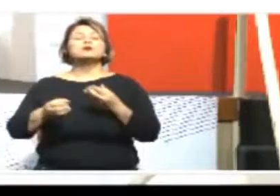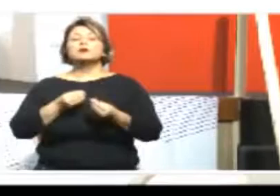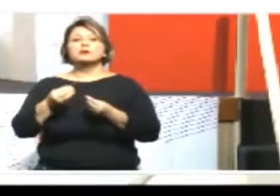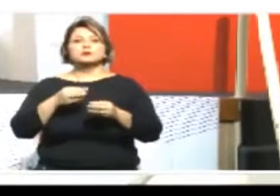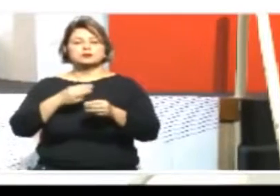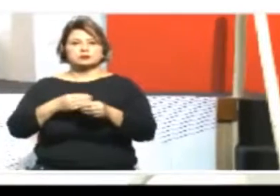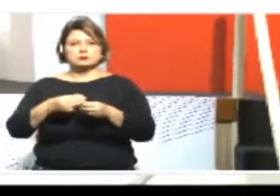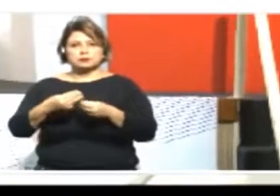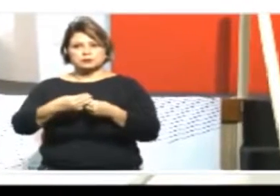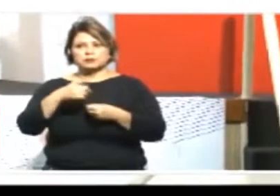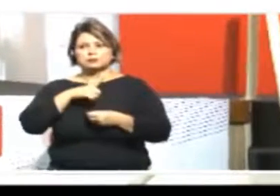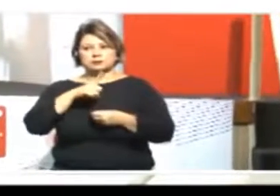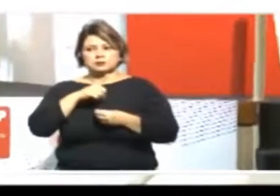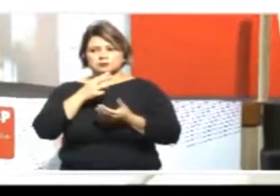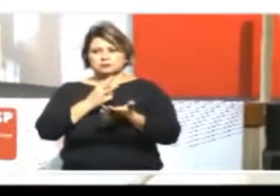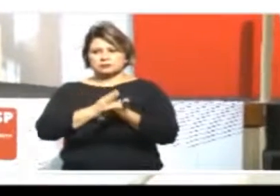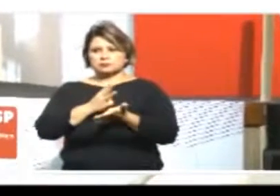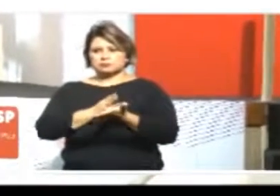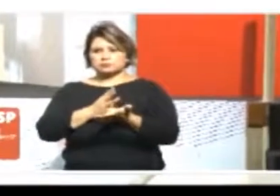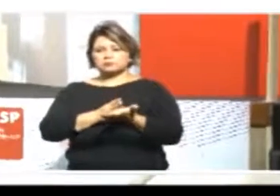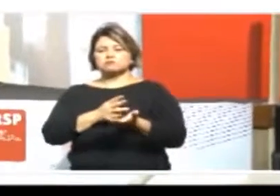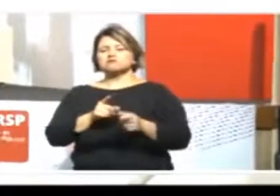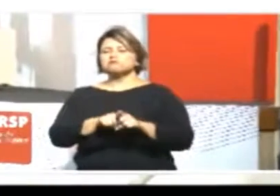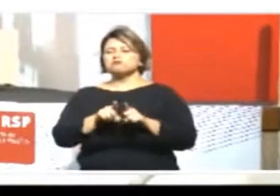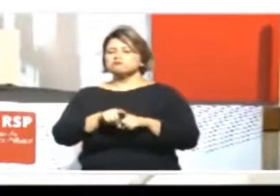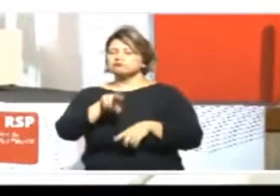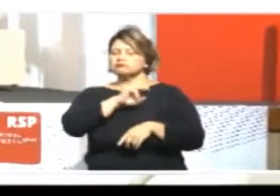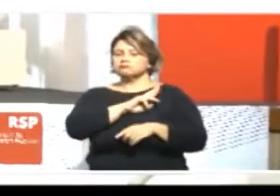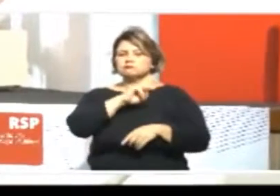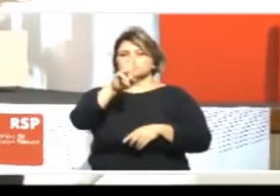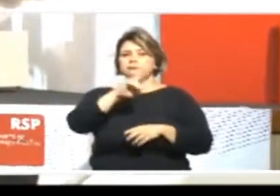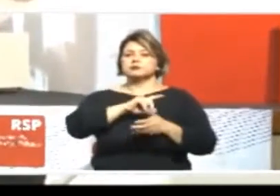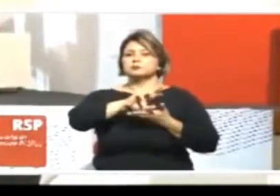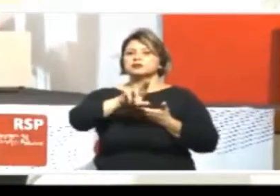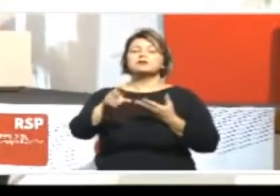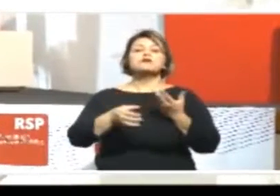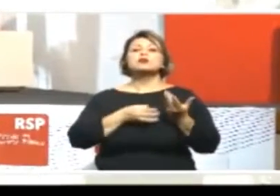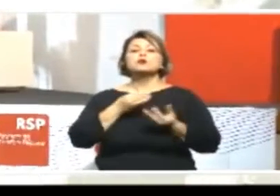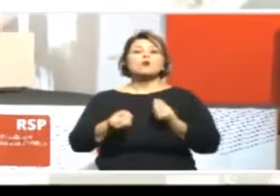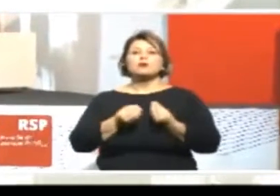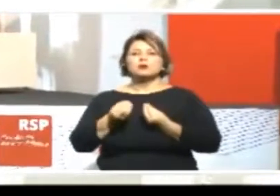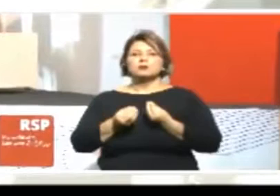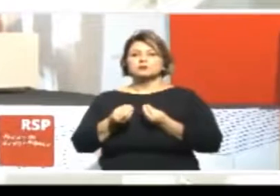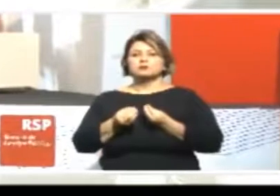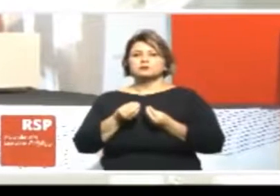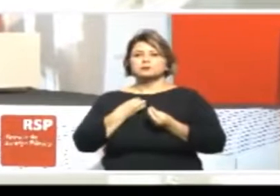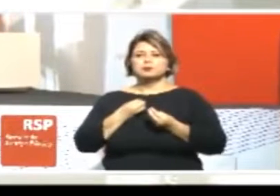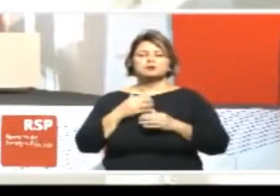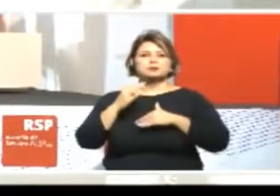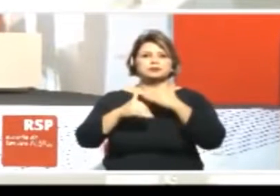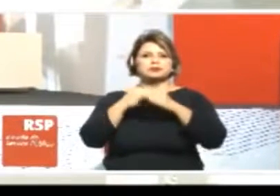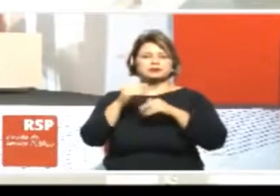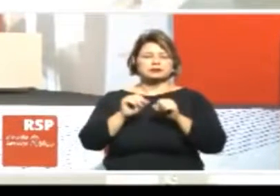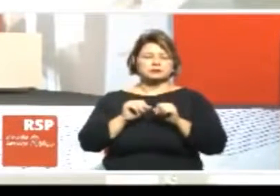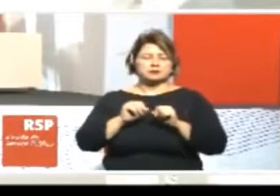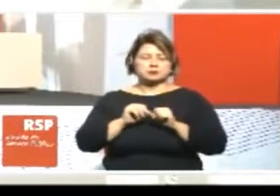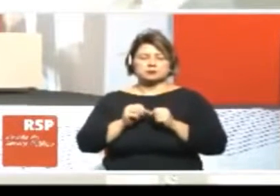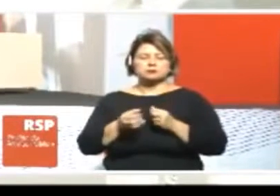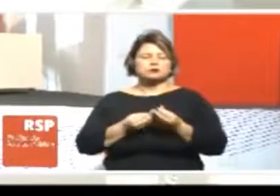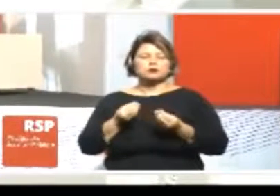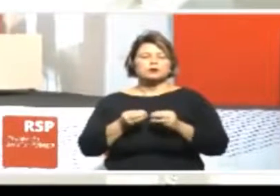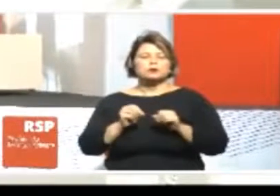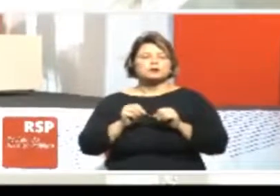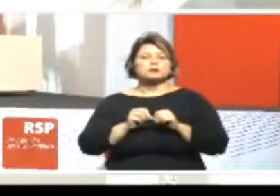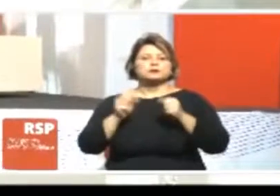misma responsabilidad, varían mucho en la manera en cómo ellos se desempeñan. ¿Qué explica esa variación? Todos tienen las